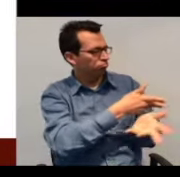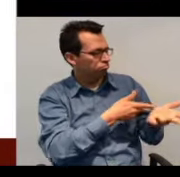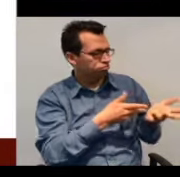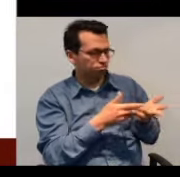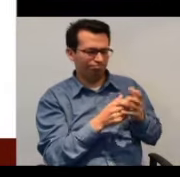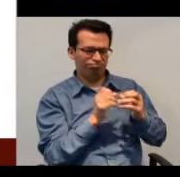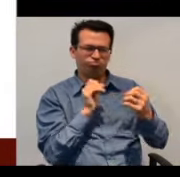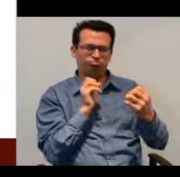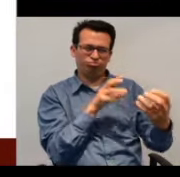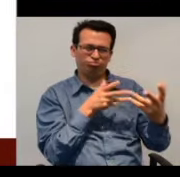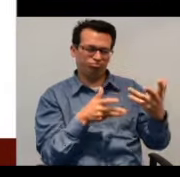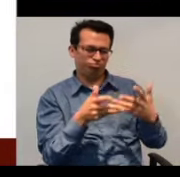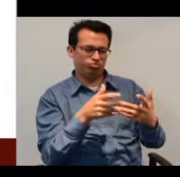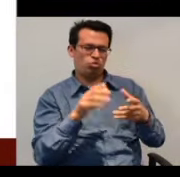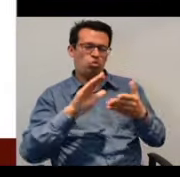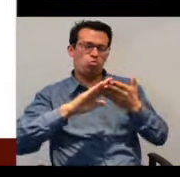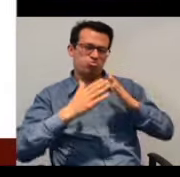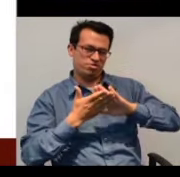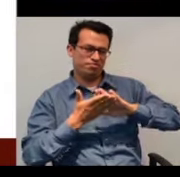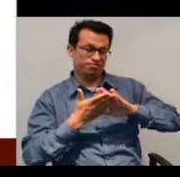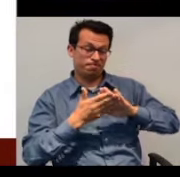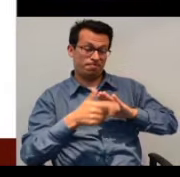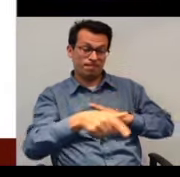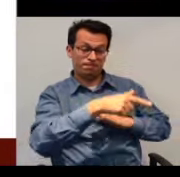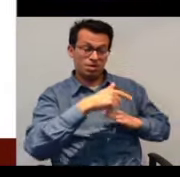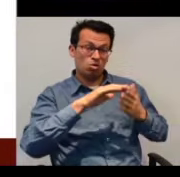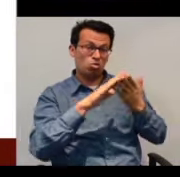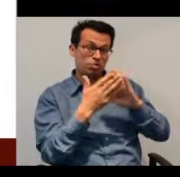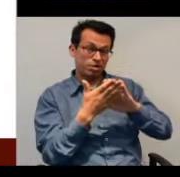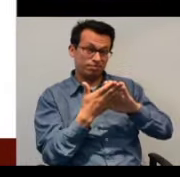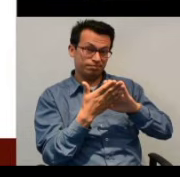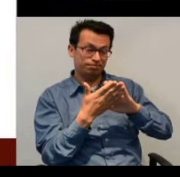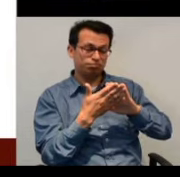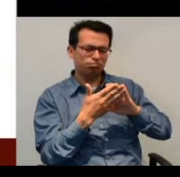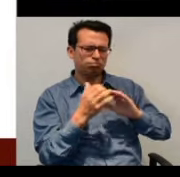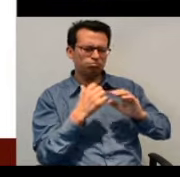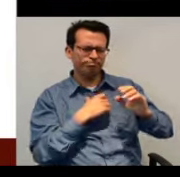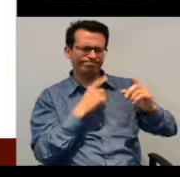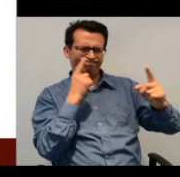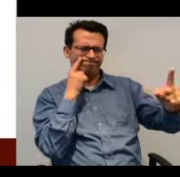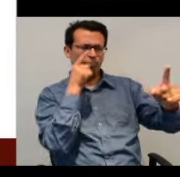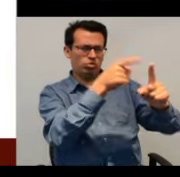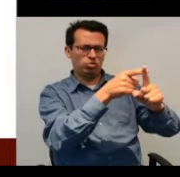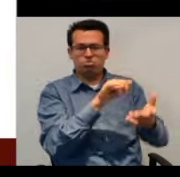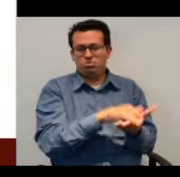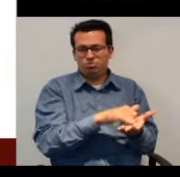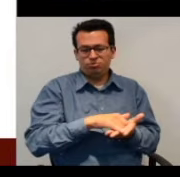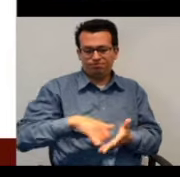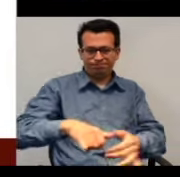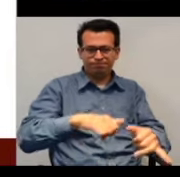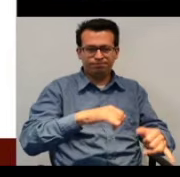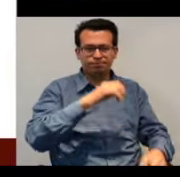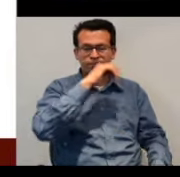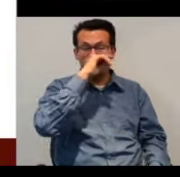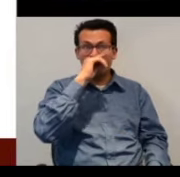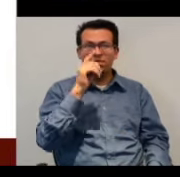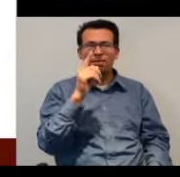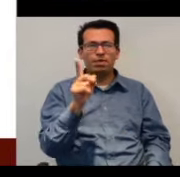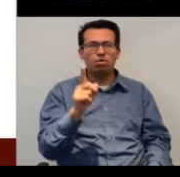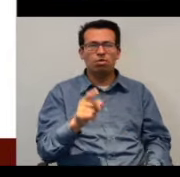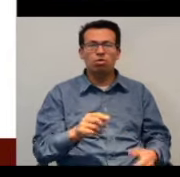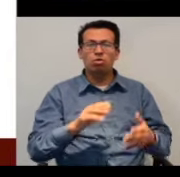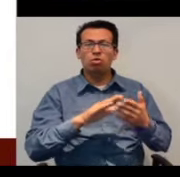comunidad, es muy importante tenerlo claro, no es solamente la comunidad educativa. La participación implica